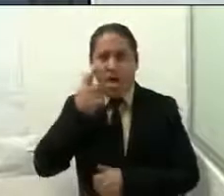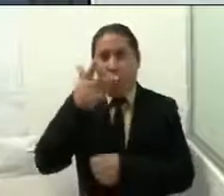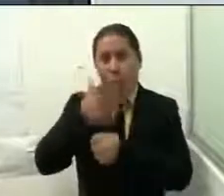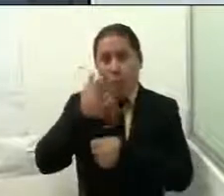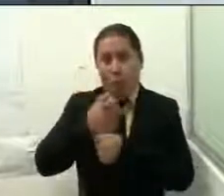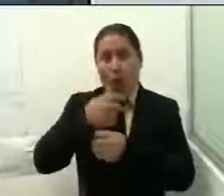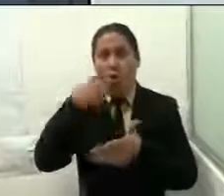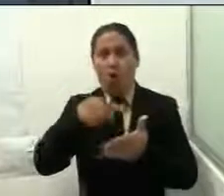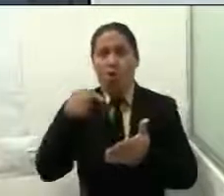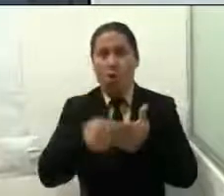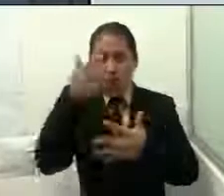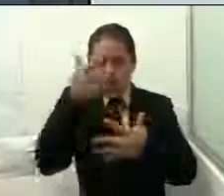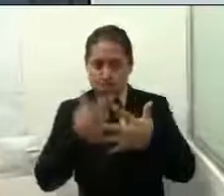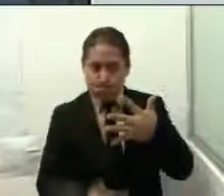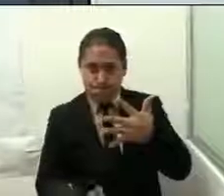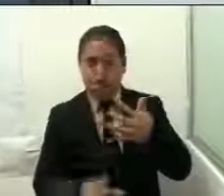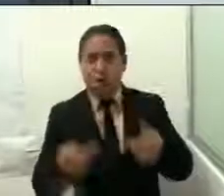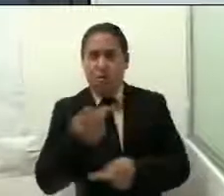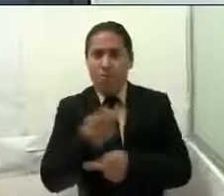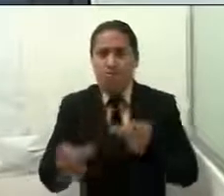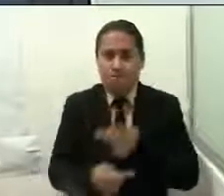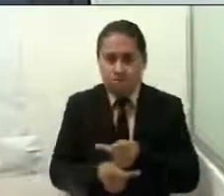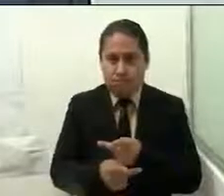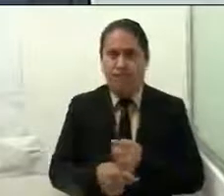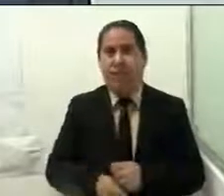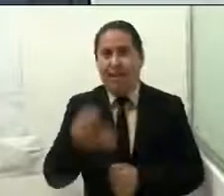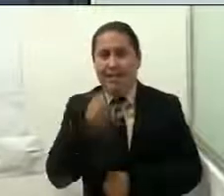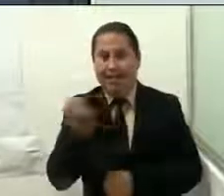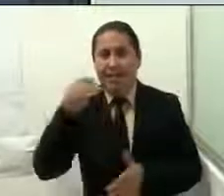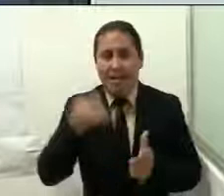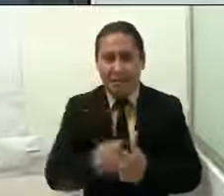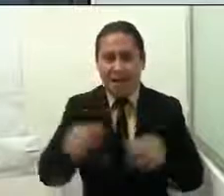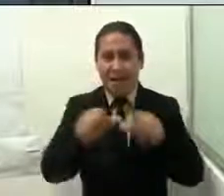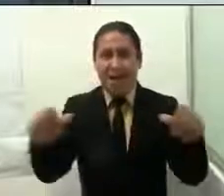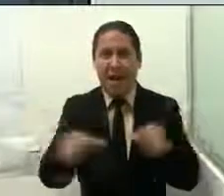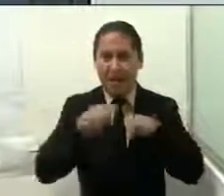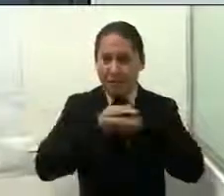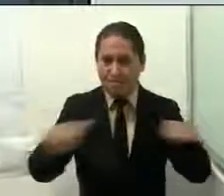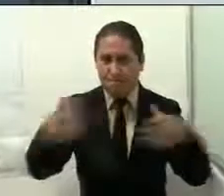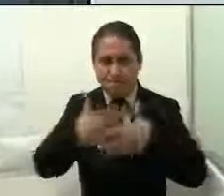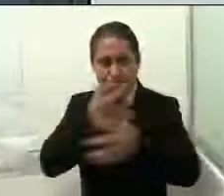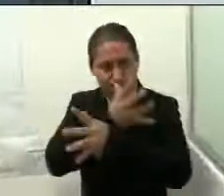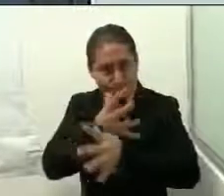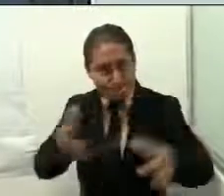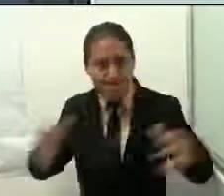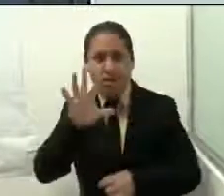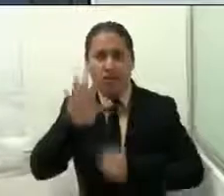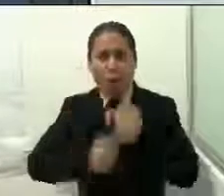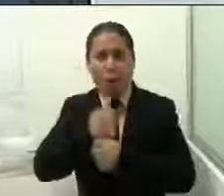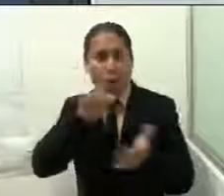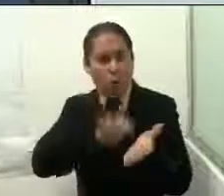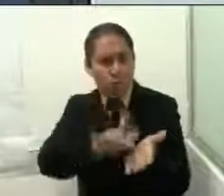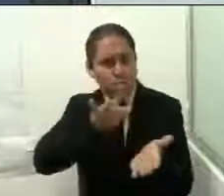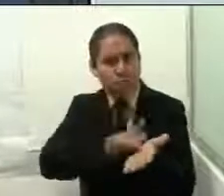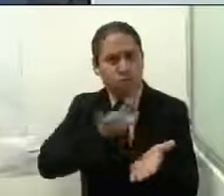en producción 300 mil hectáreas son de autoconsumo apoyadas en estos 5 años con más